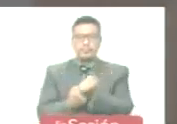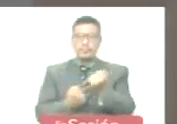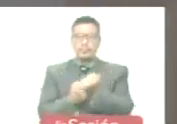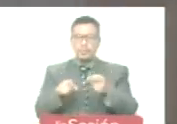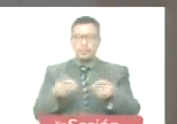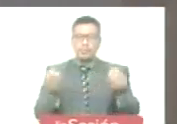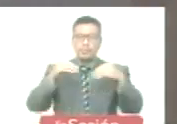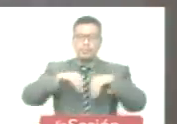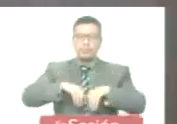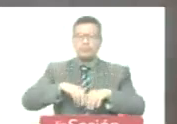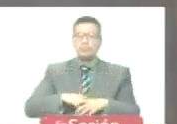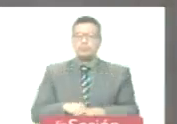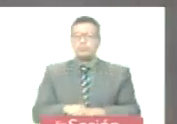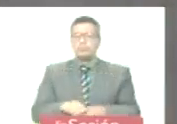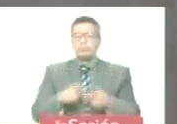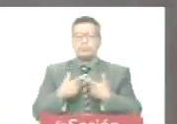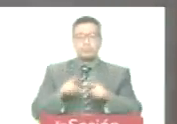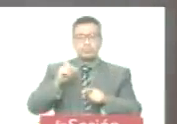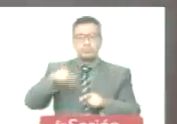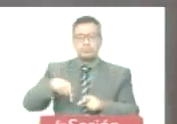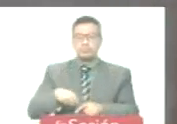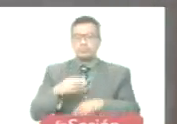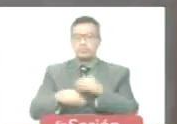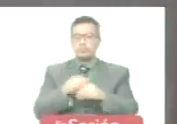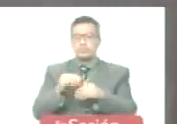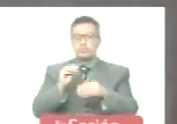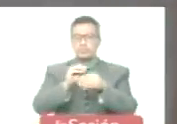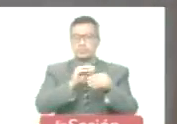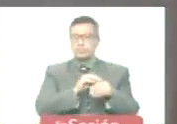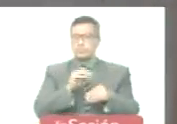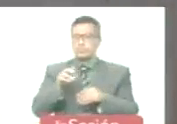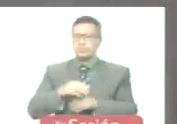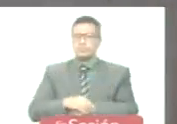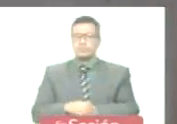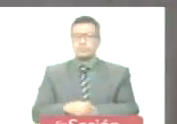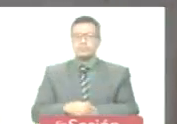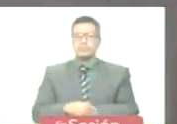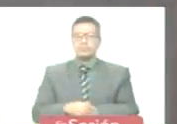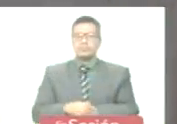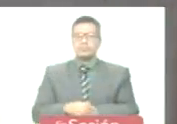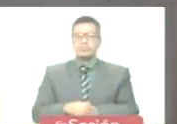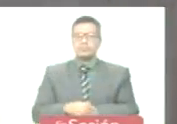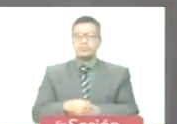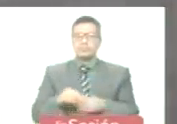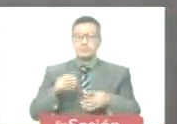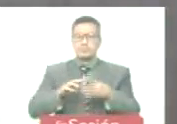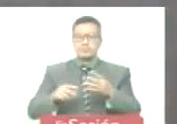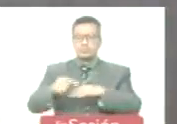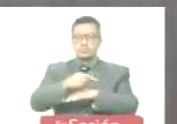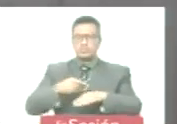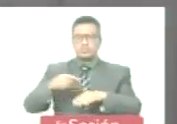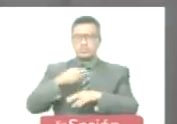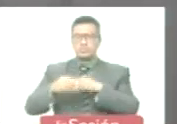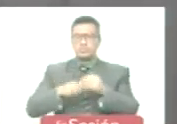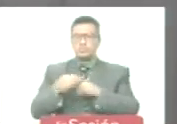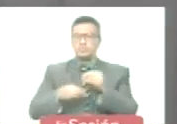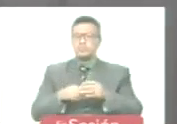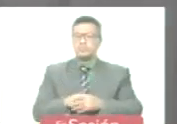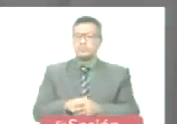acuerdo, pero también hago un llamado a los entes gubernamentales